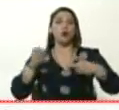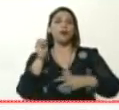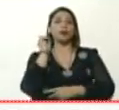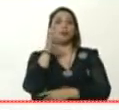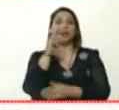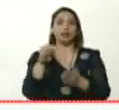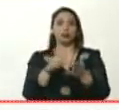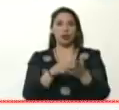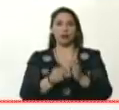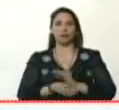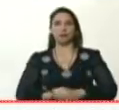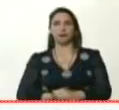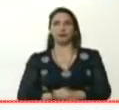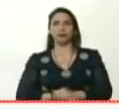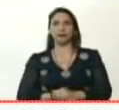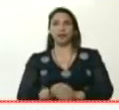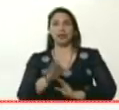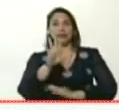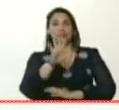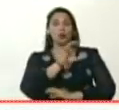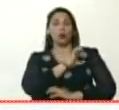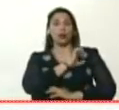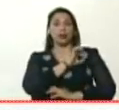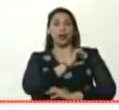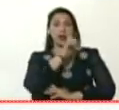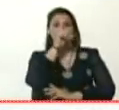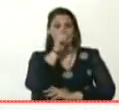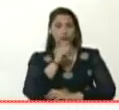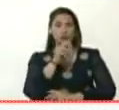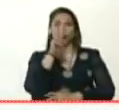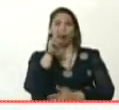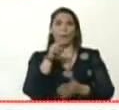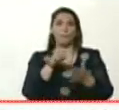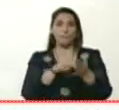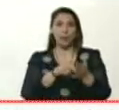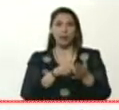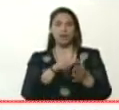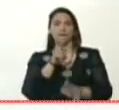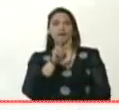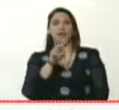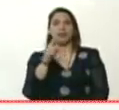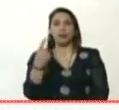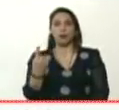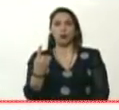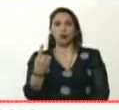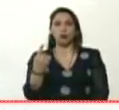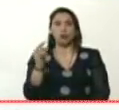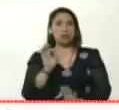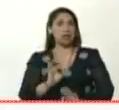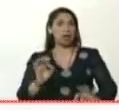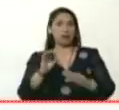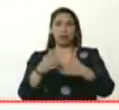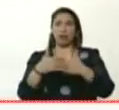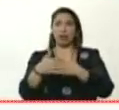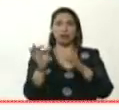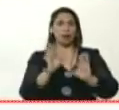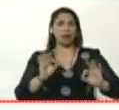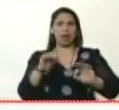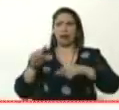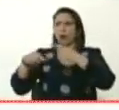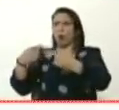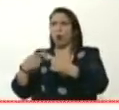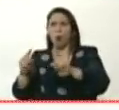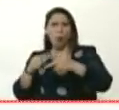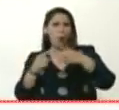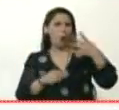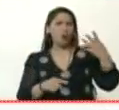Nacional? El 5 de enero del año 2021. Aquí nadie está adelantando nada. Los demás son nervios.